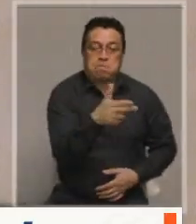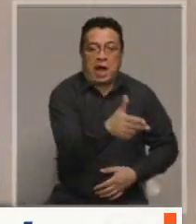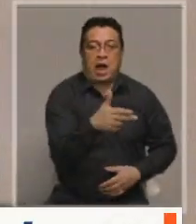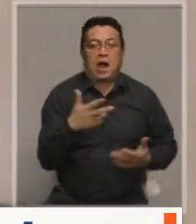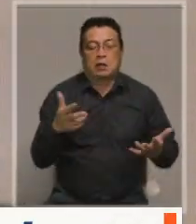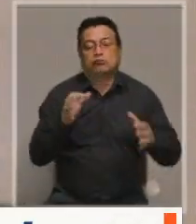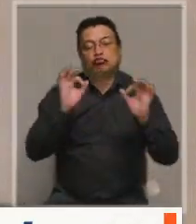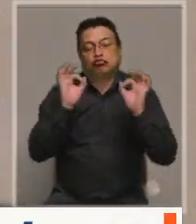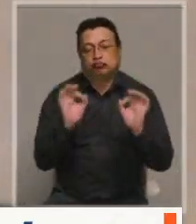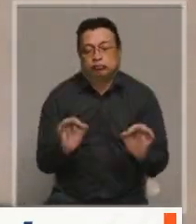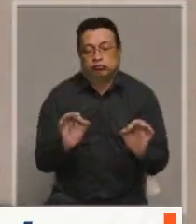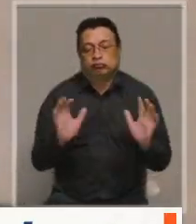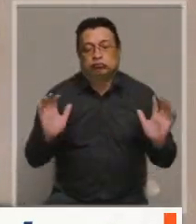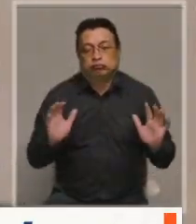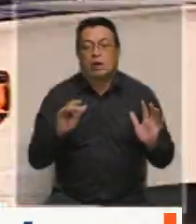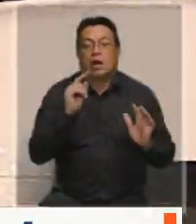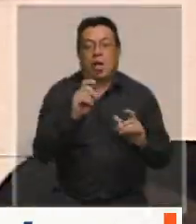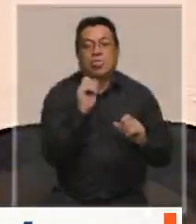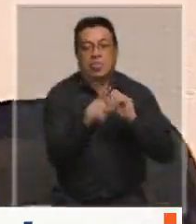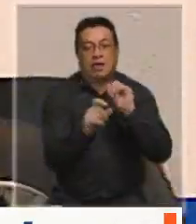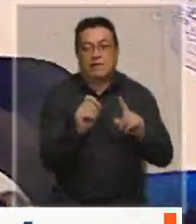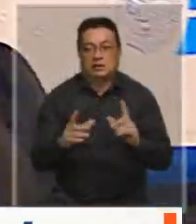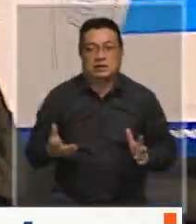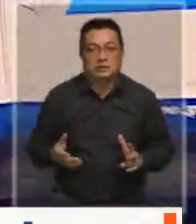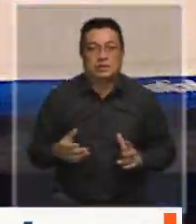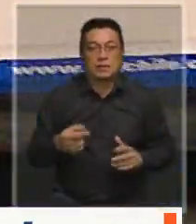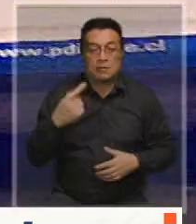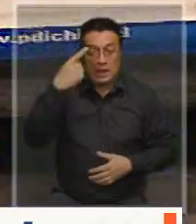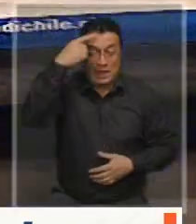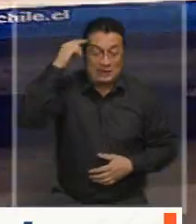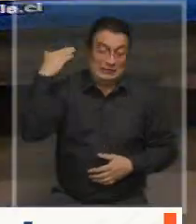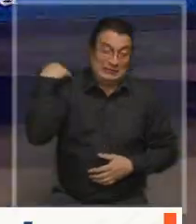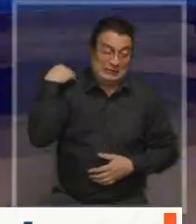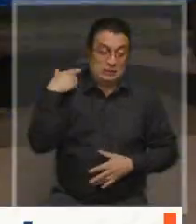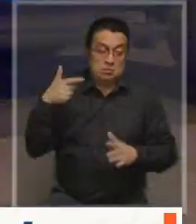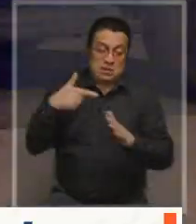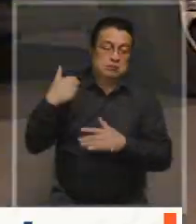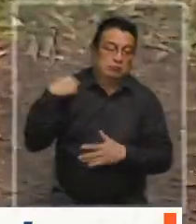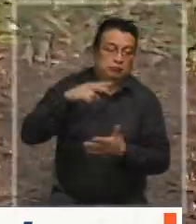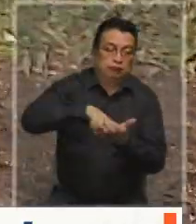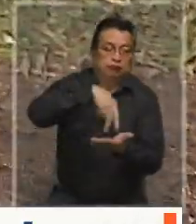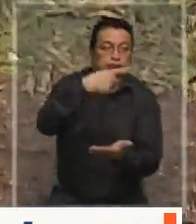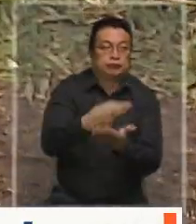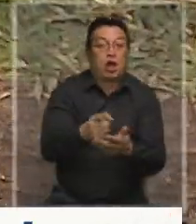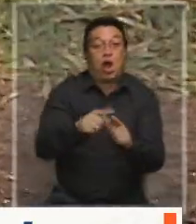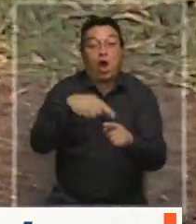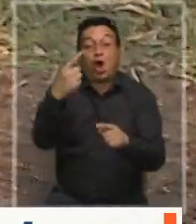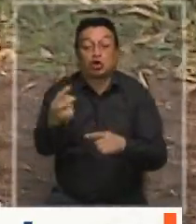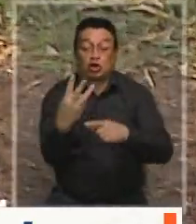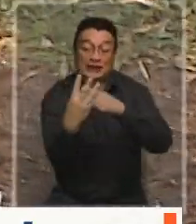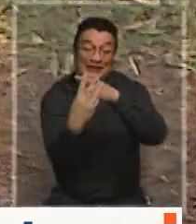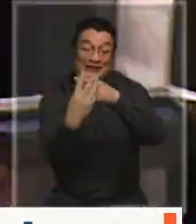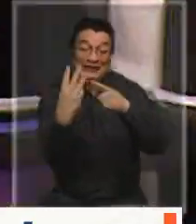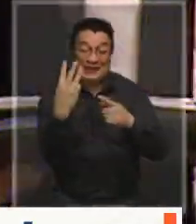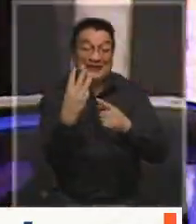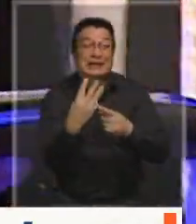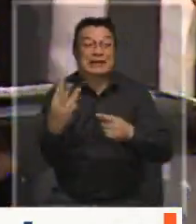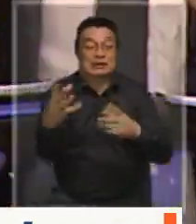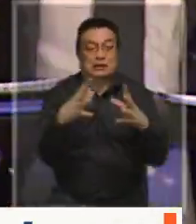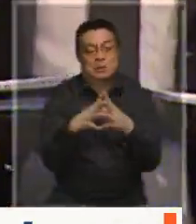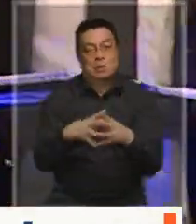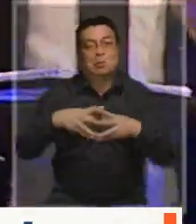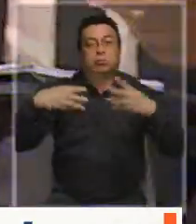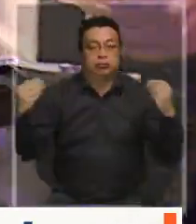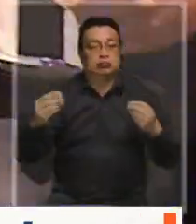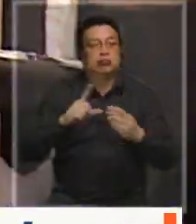disparos obviamente en su defensa. Hiriéndolo en la espalda al delincuente, mientras sus otros 3 acompañantes se daban a la